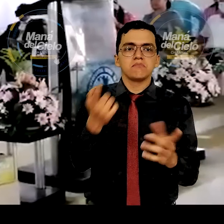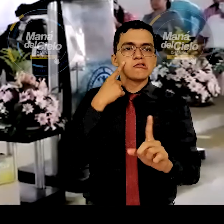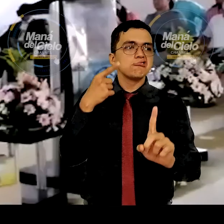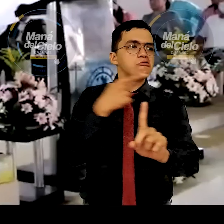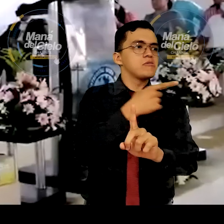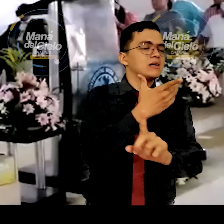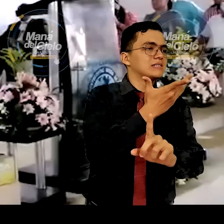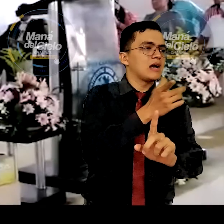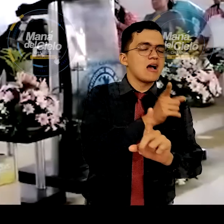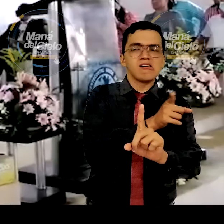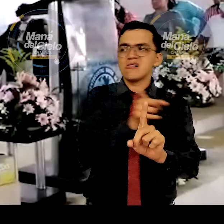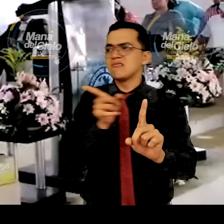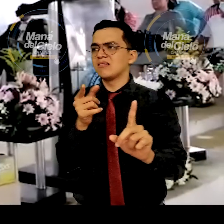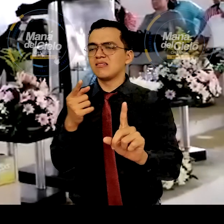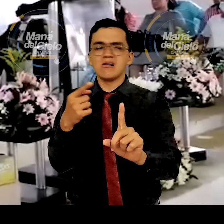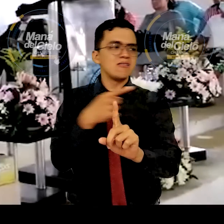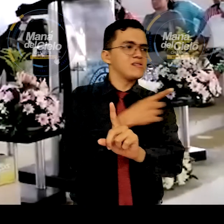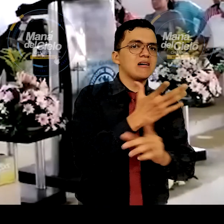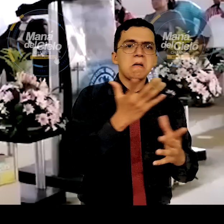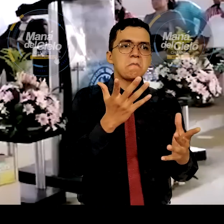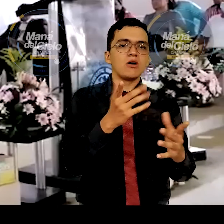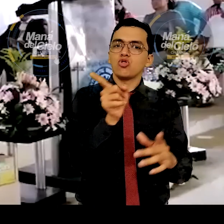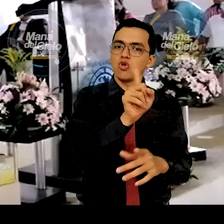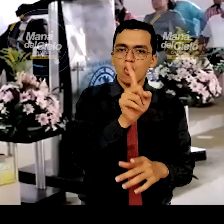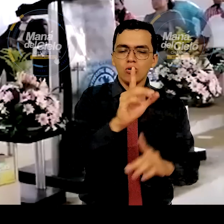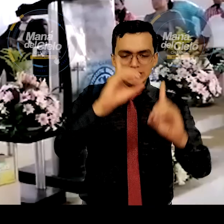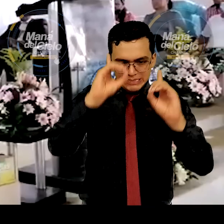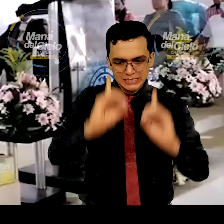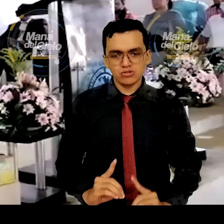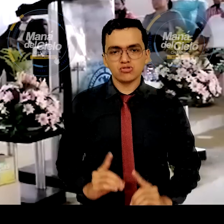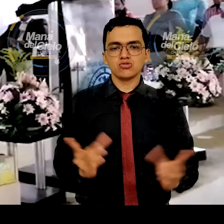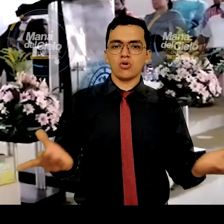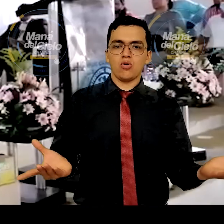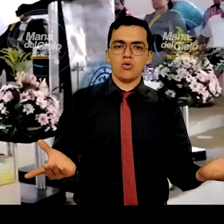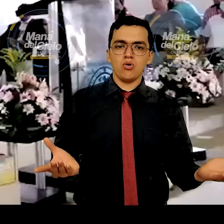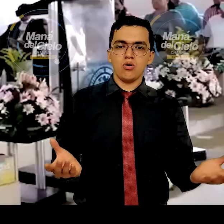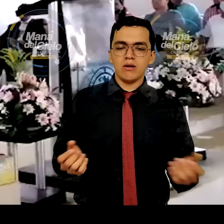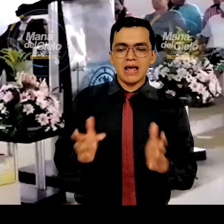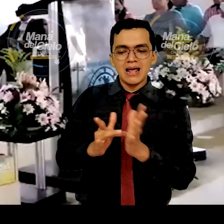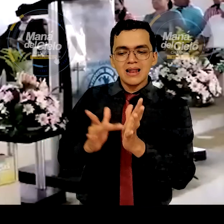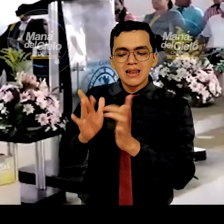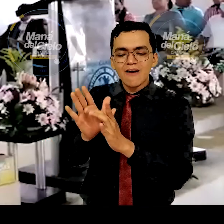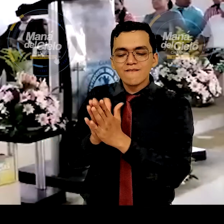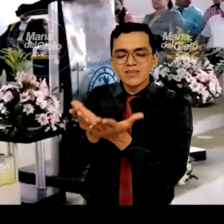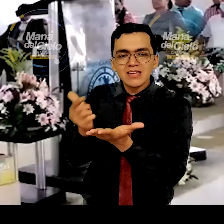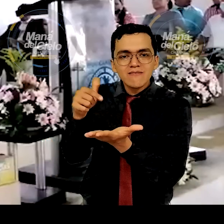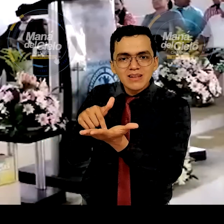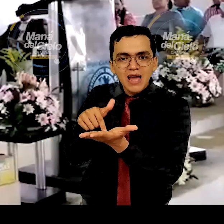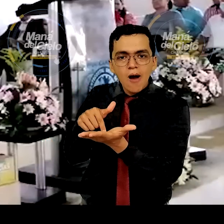Tú has aceptado una doctrina que responde a las preguntas de la vida.